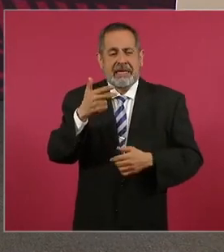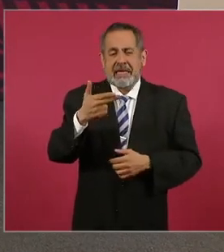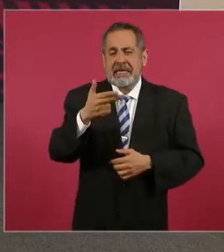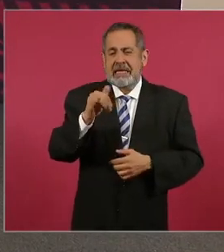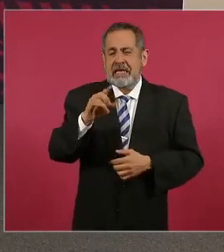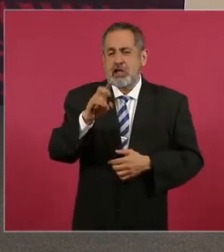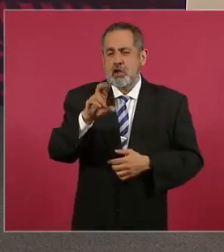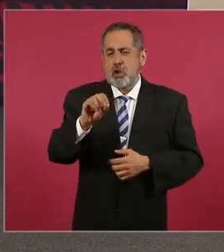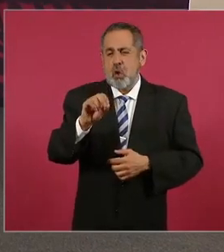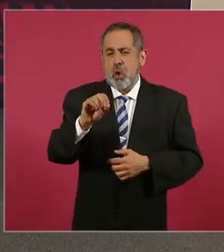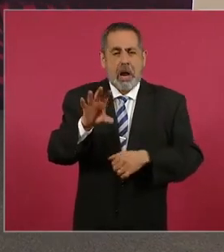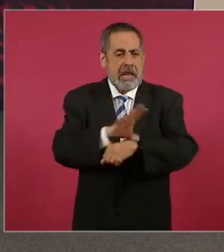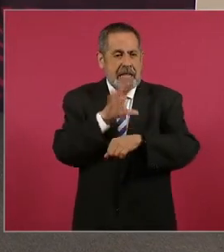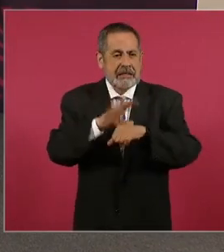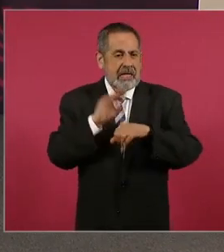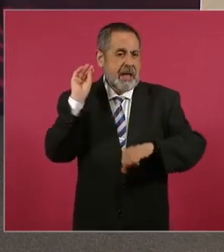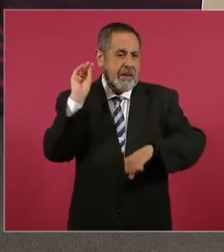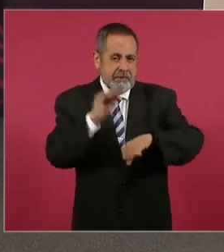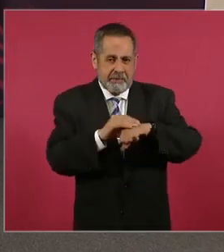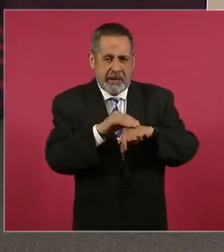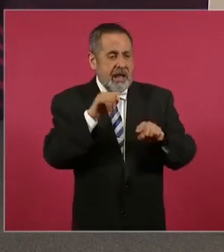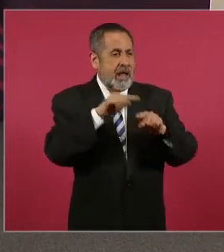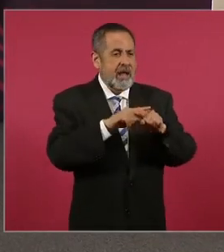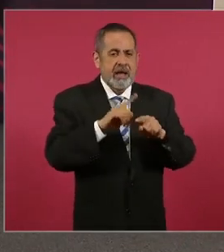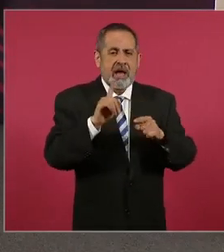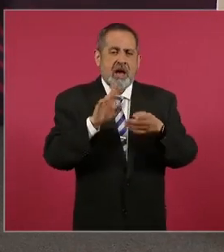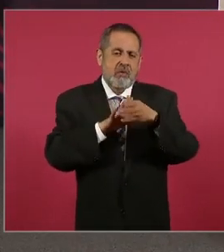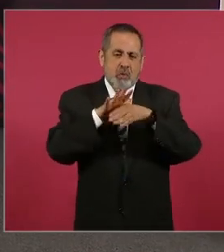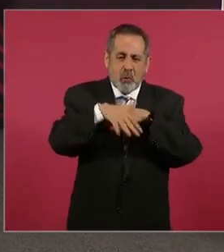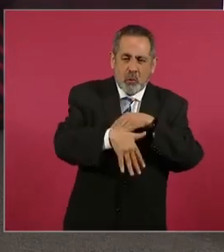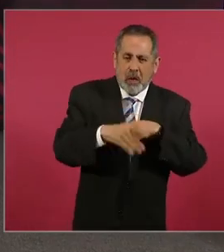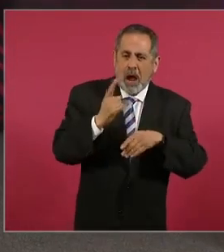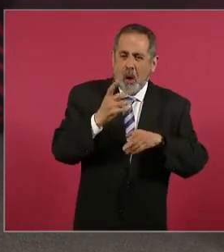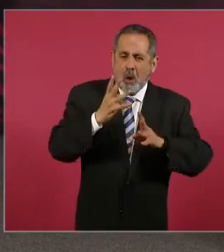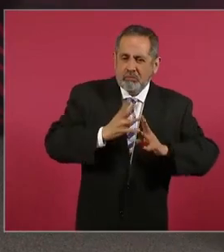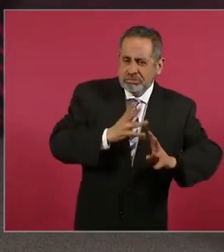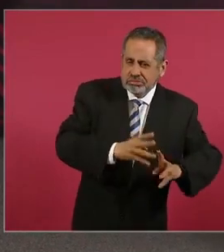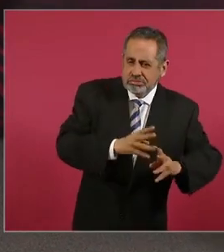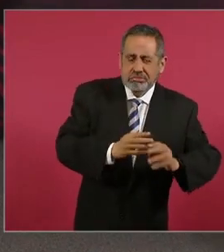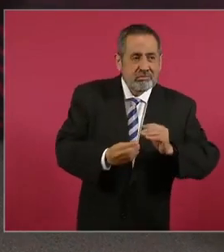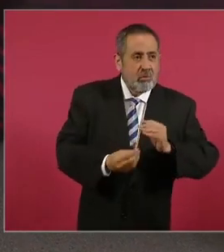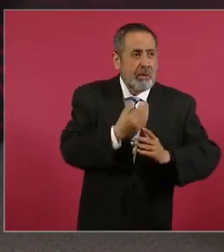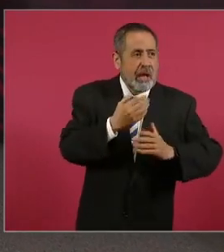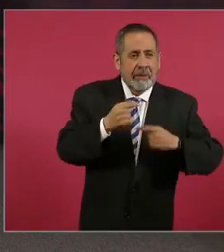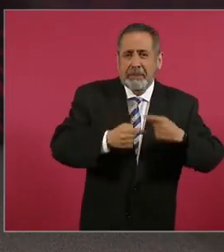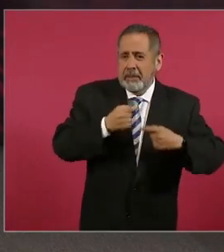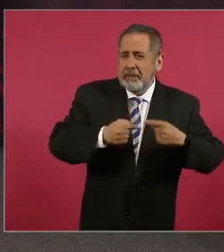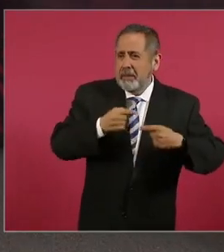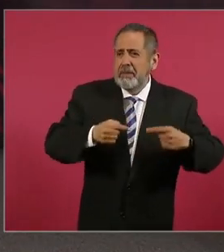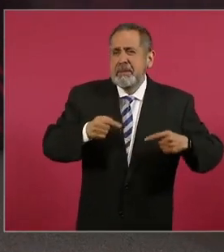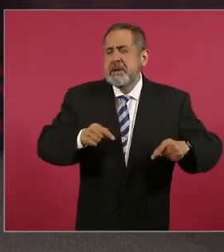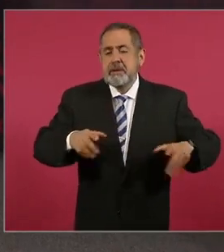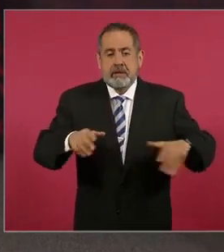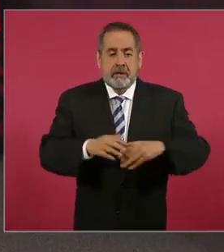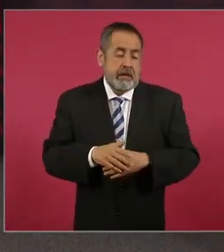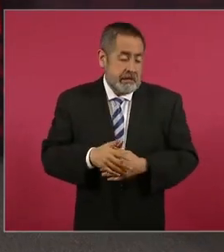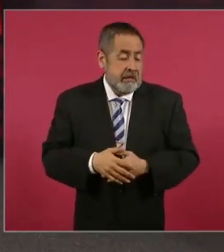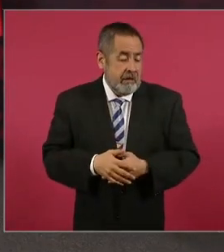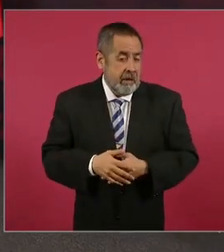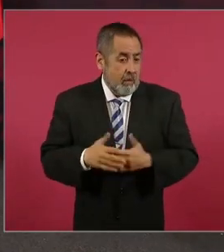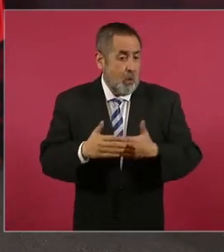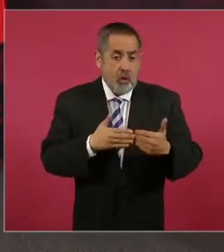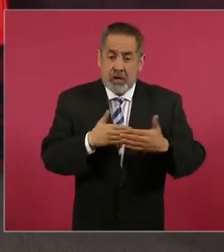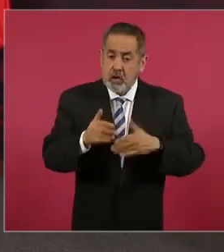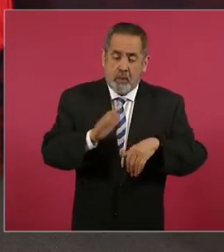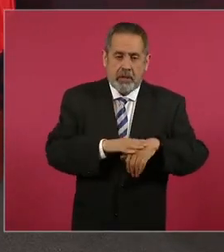hidroeléctricas que se están modernizando. ¿Qué significa esto? Esas hidroeléctricas que se fueron construyendo